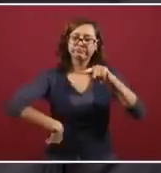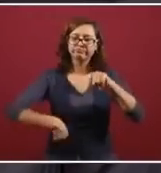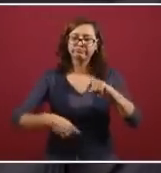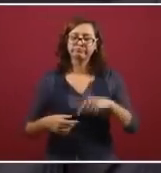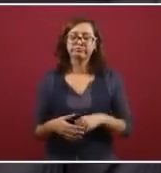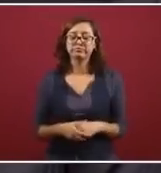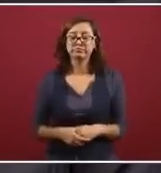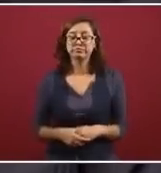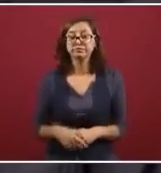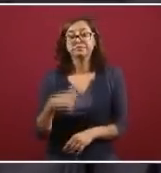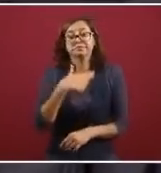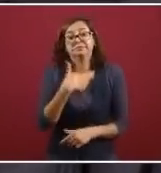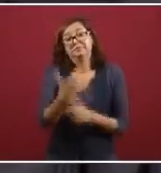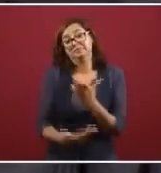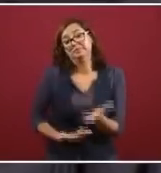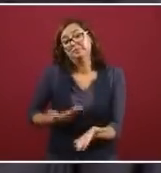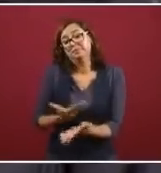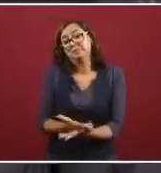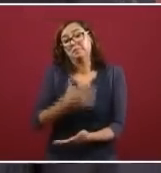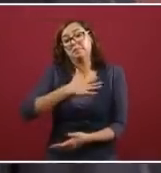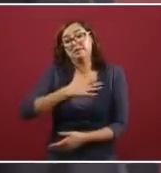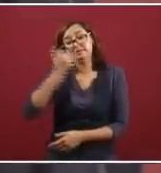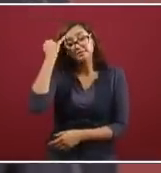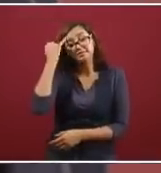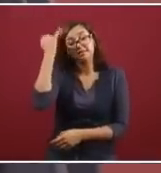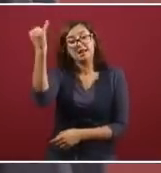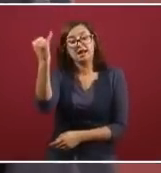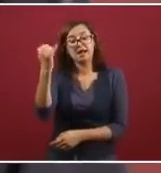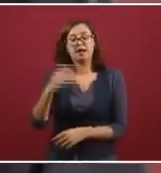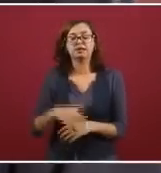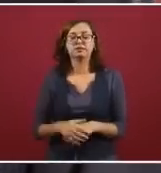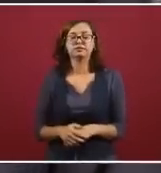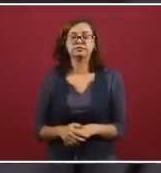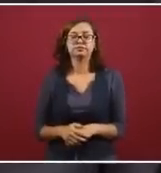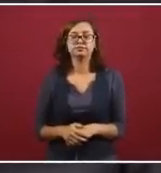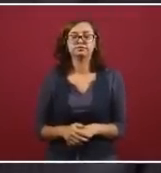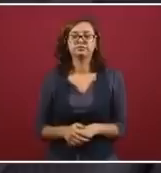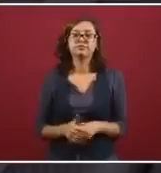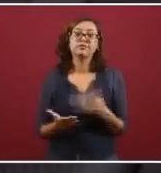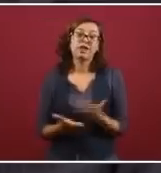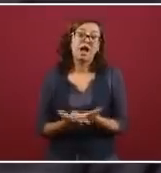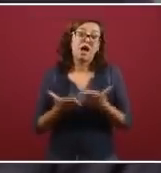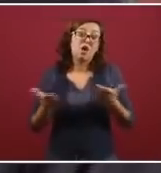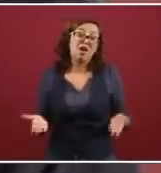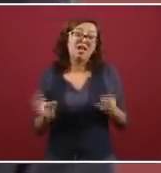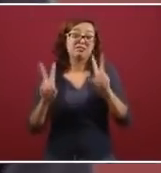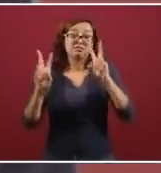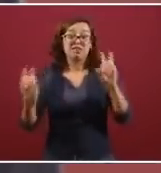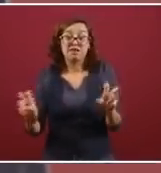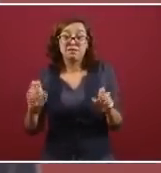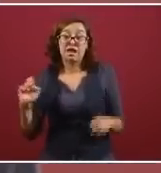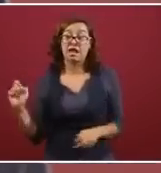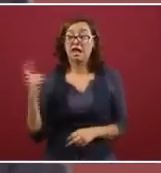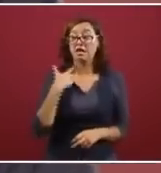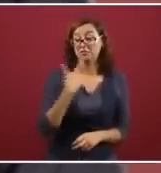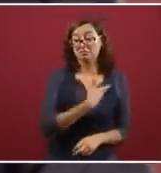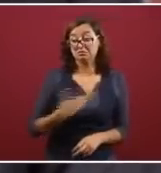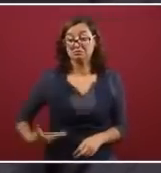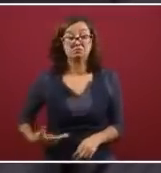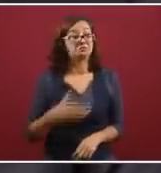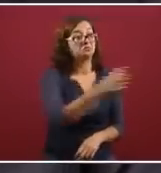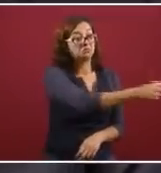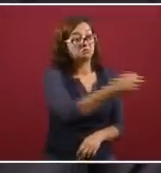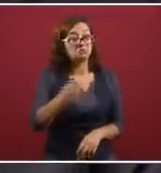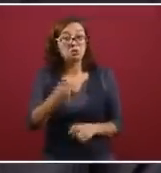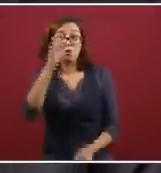Eso es lo que yo planteo. Ahora, acerca de enjuiciar a los expresidentes,